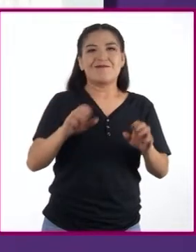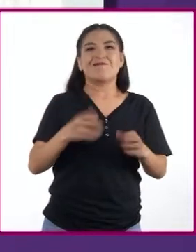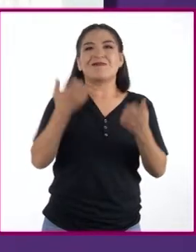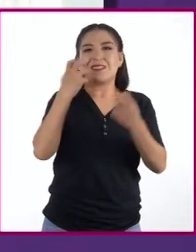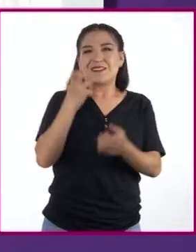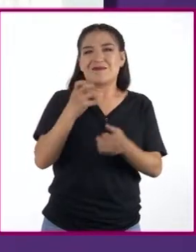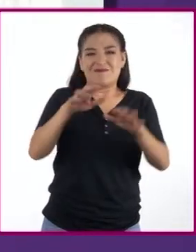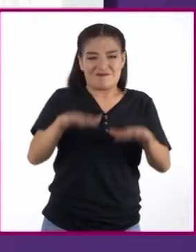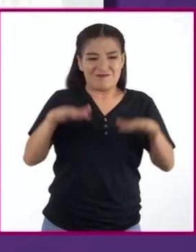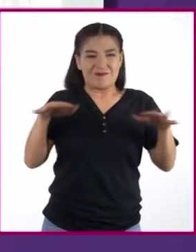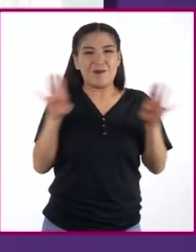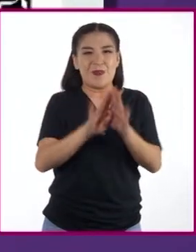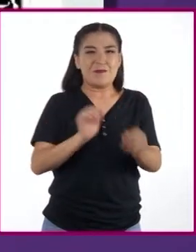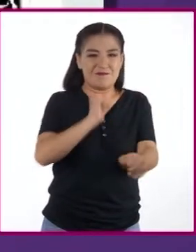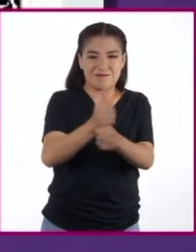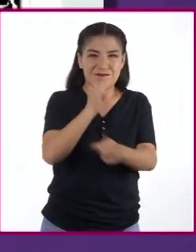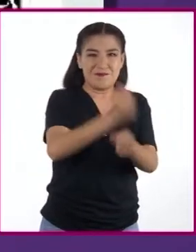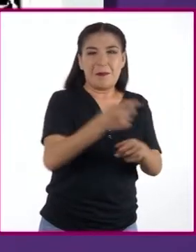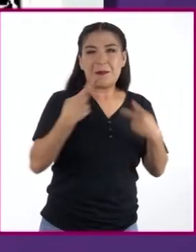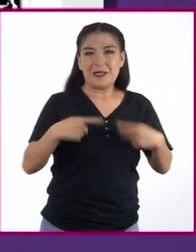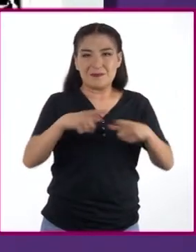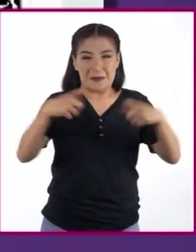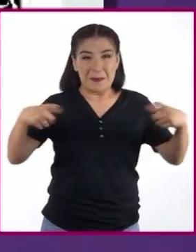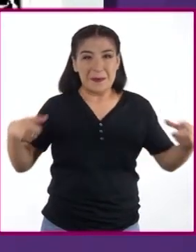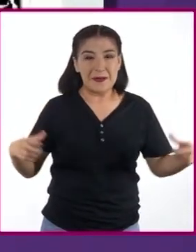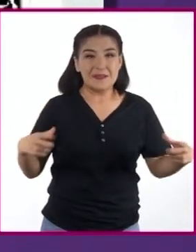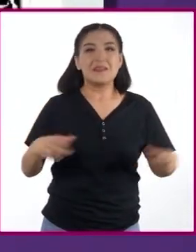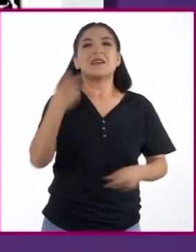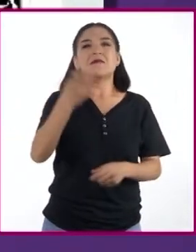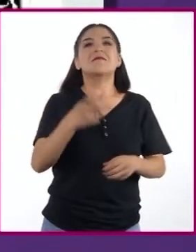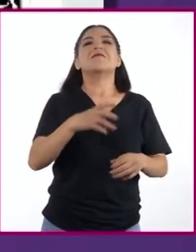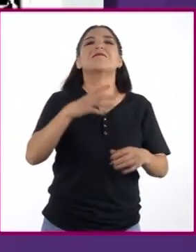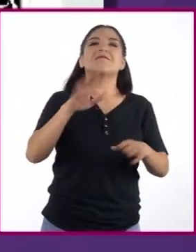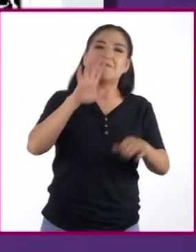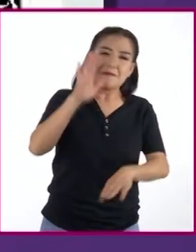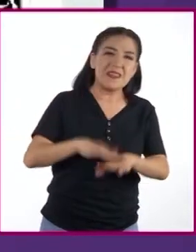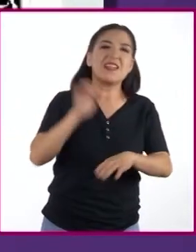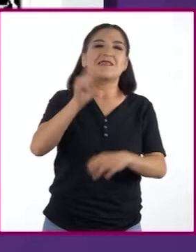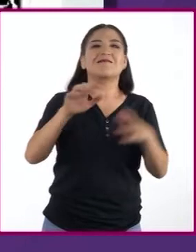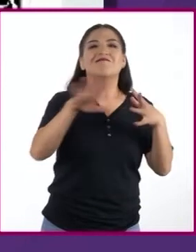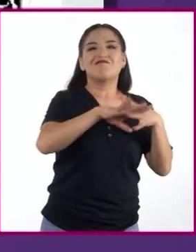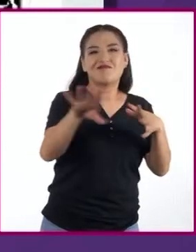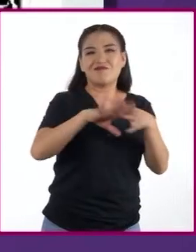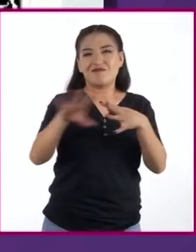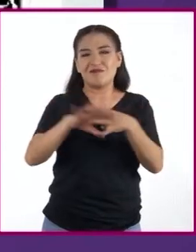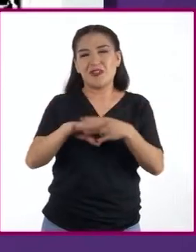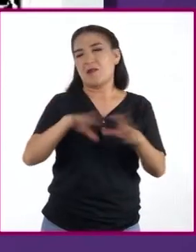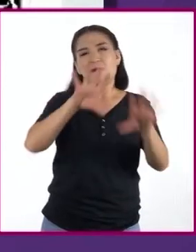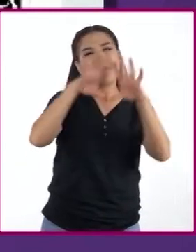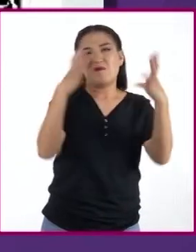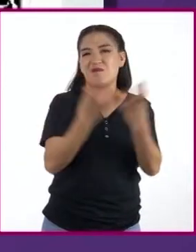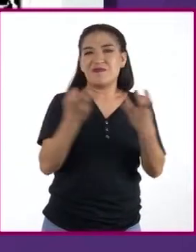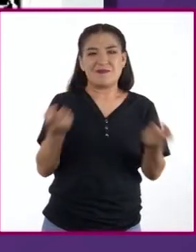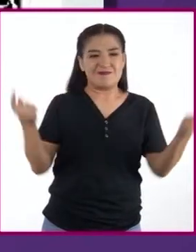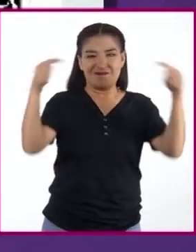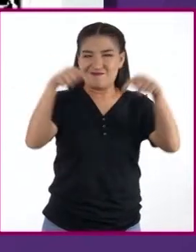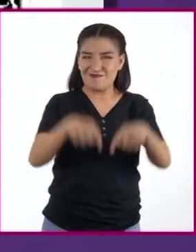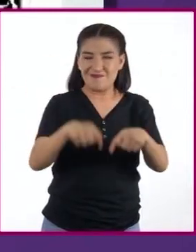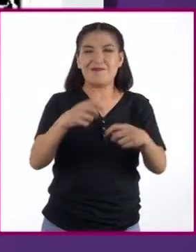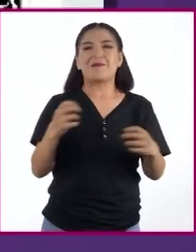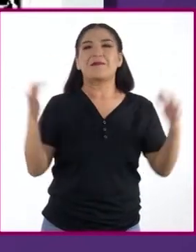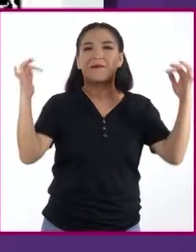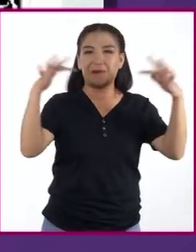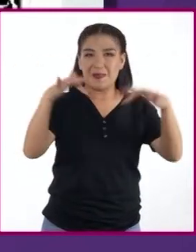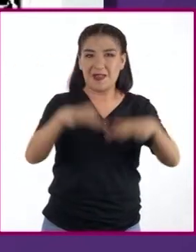Nueva España fue lo que motivó la llegada de inmigrantes de diferentes partes del mundo, aunque las causas